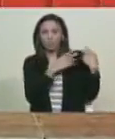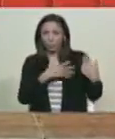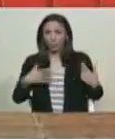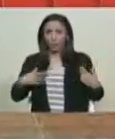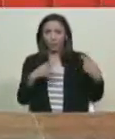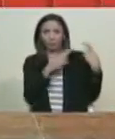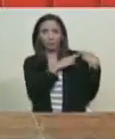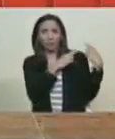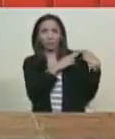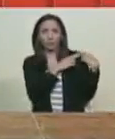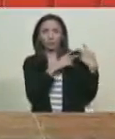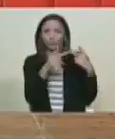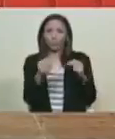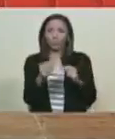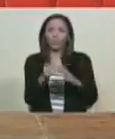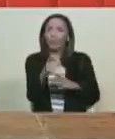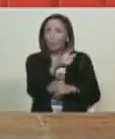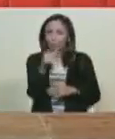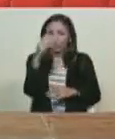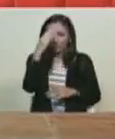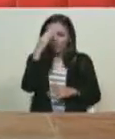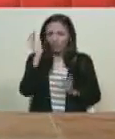Mis compañeros de trabajo me conocen bien.